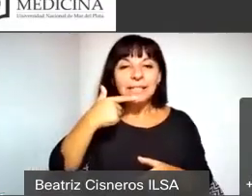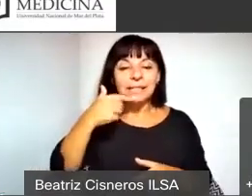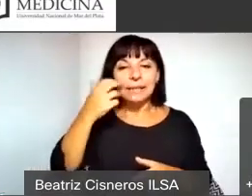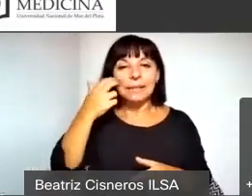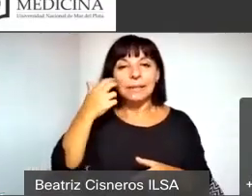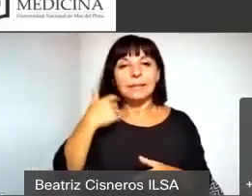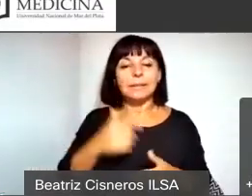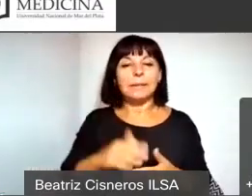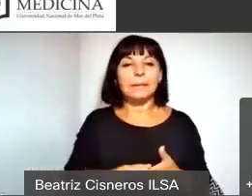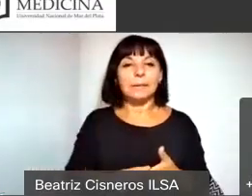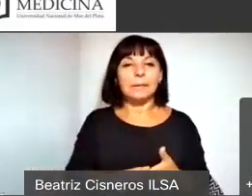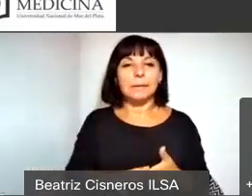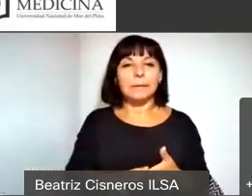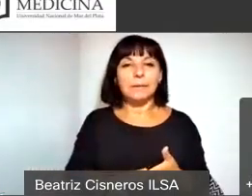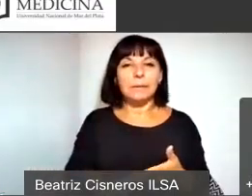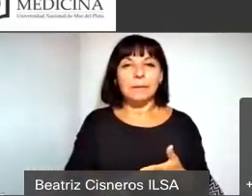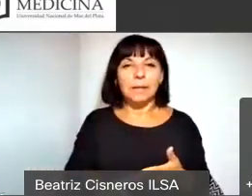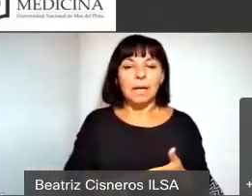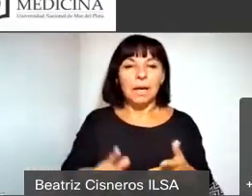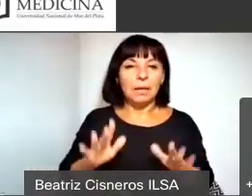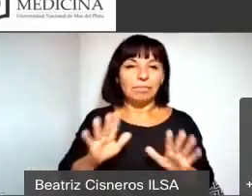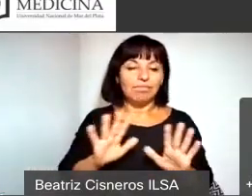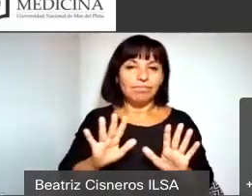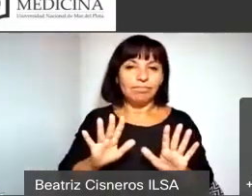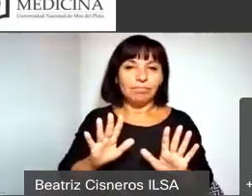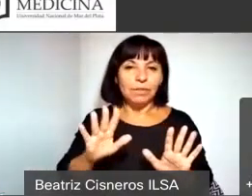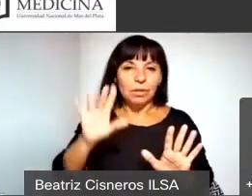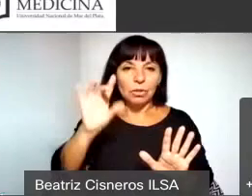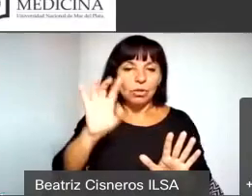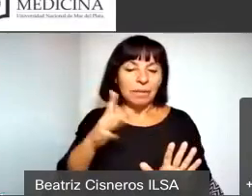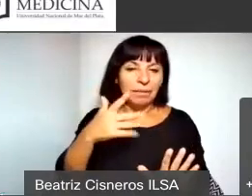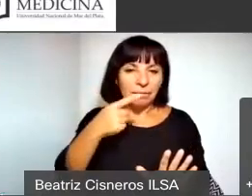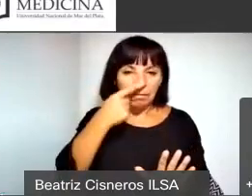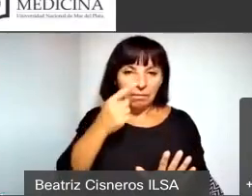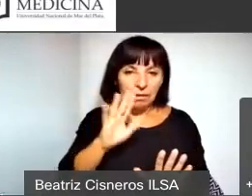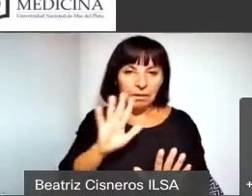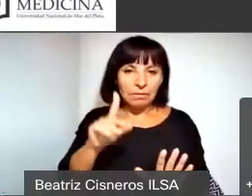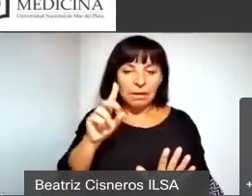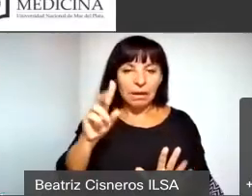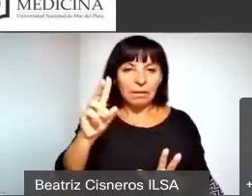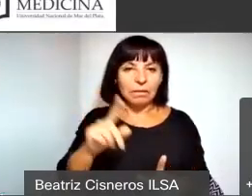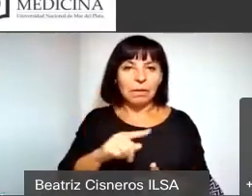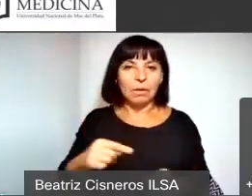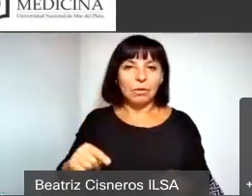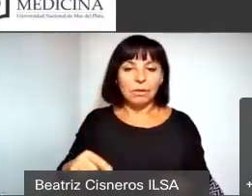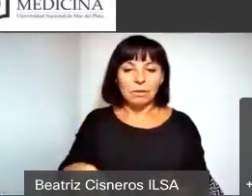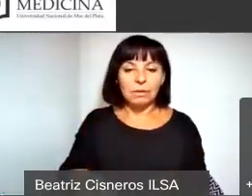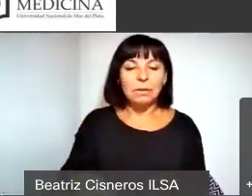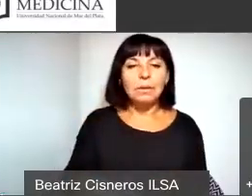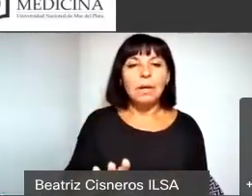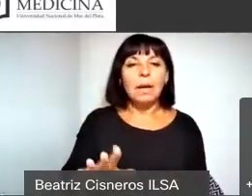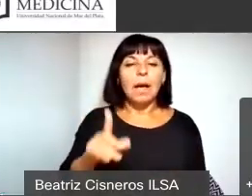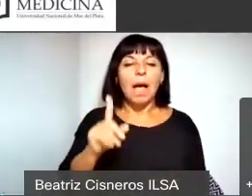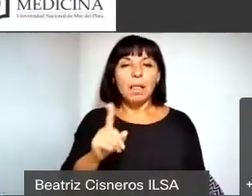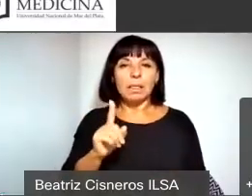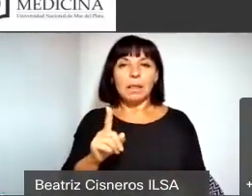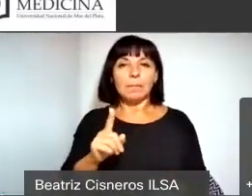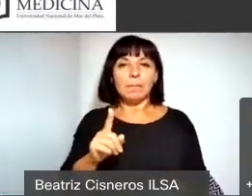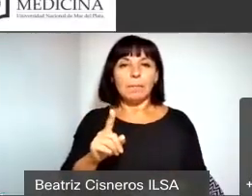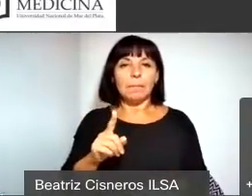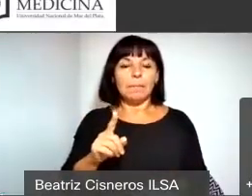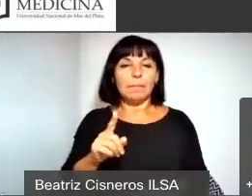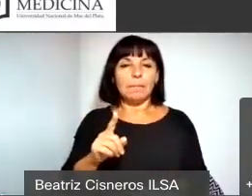No más sobre la mitocondria en este punto, ¿sí? Es esto lo que nos interesa saber sobre la misma. Bueno, y que está presente